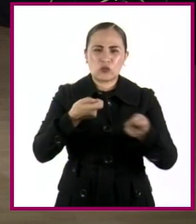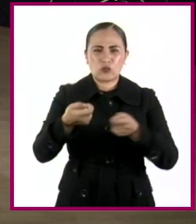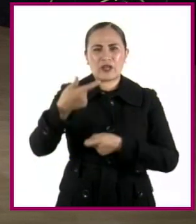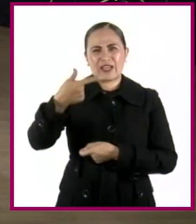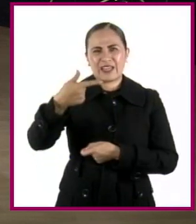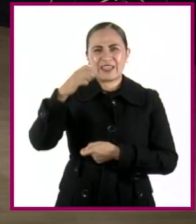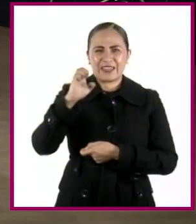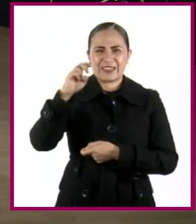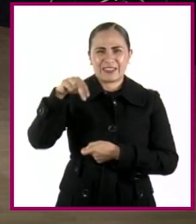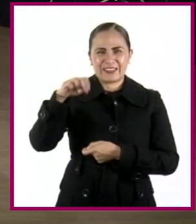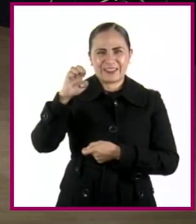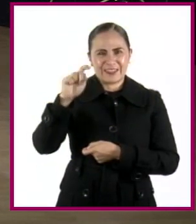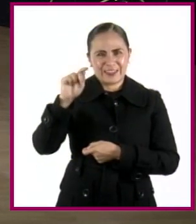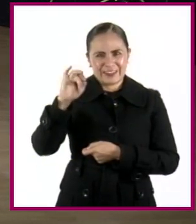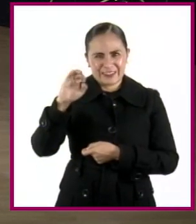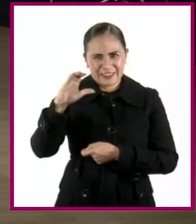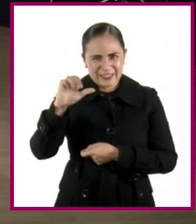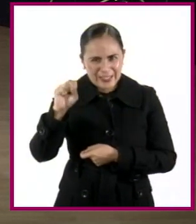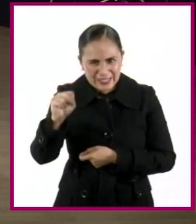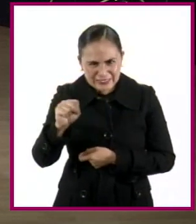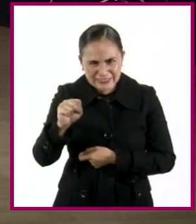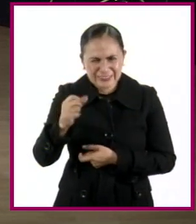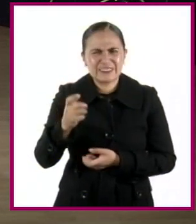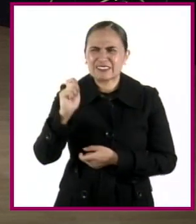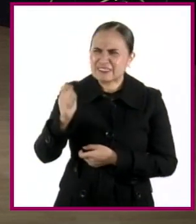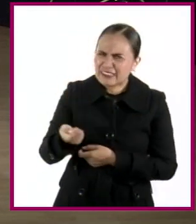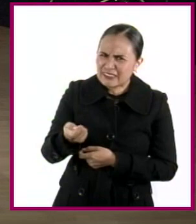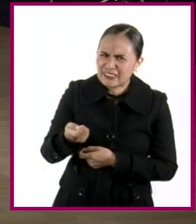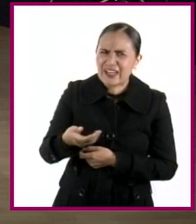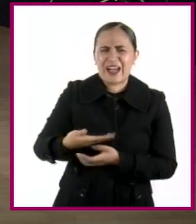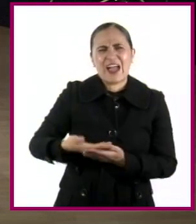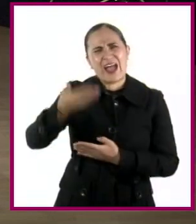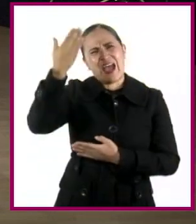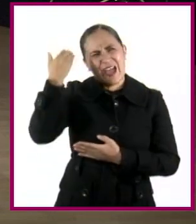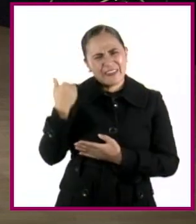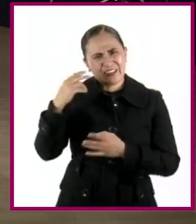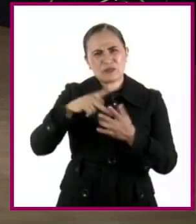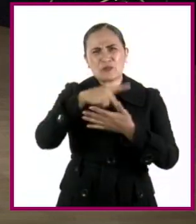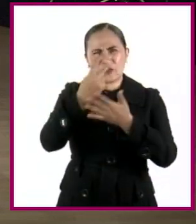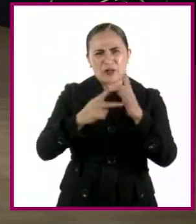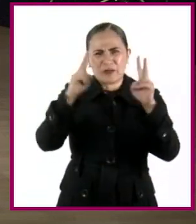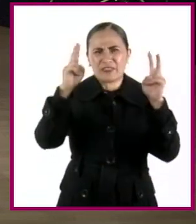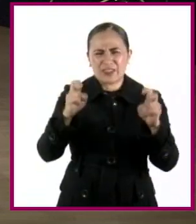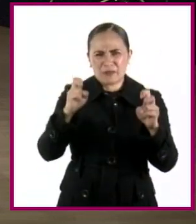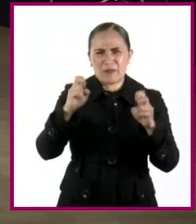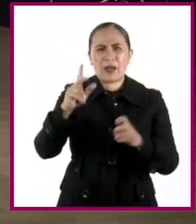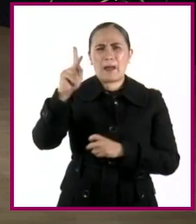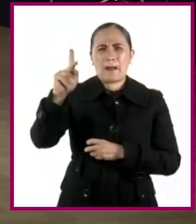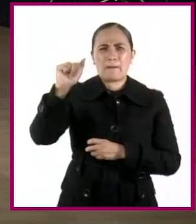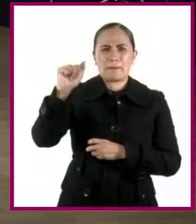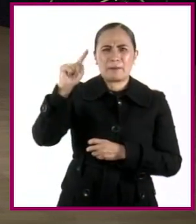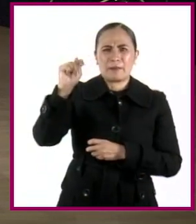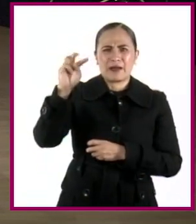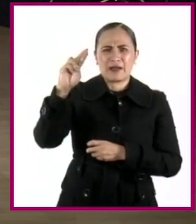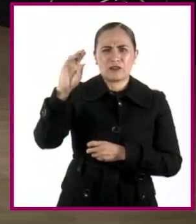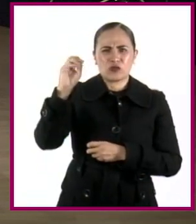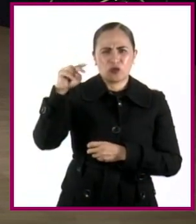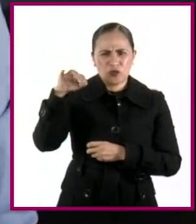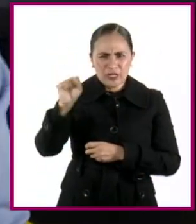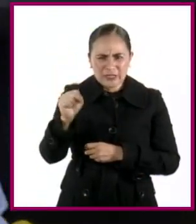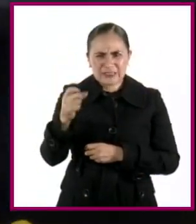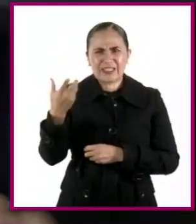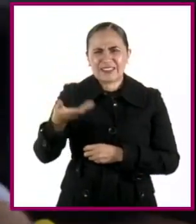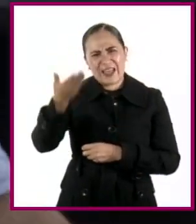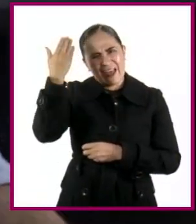¿Redes qué? ¿Te acuerdas que en el programa de patrones hablamos sobre morfogénesis? Ajá. Es decir, el origen de la